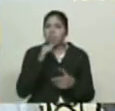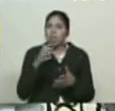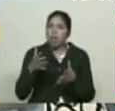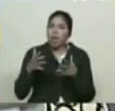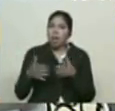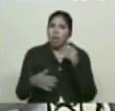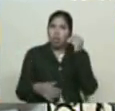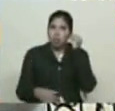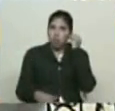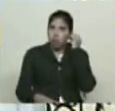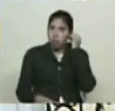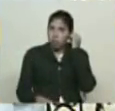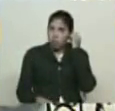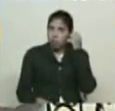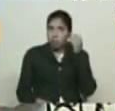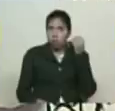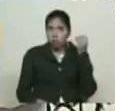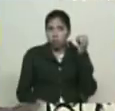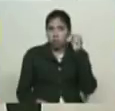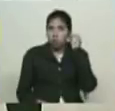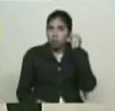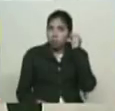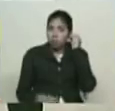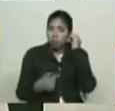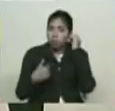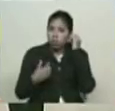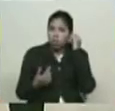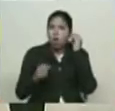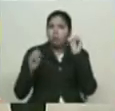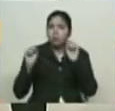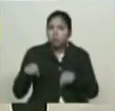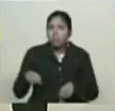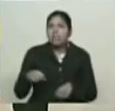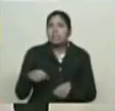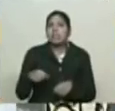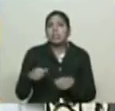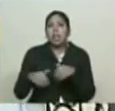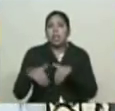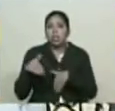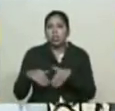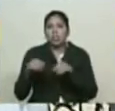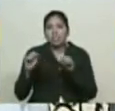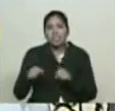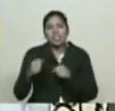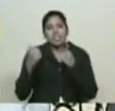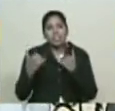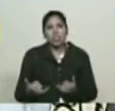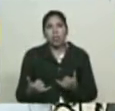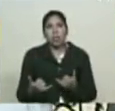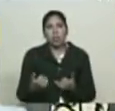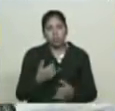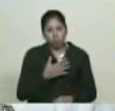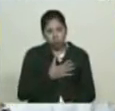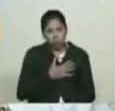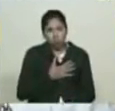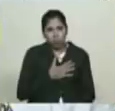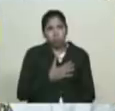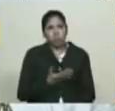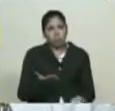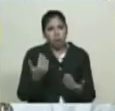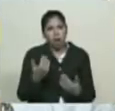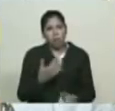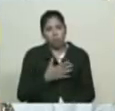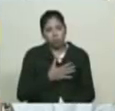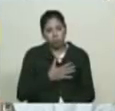digo elecciones sí. Elecciones ya, soberanía popular, lo digo con el corazón, vamos a las